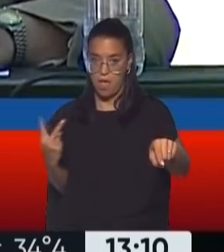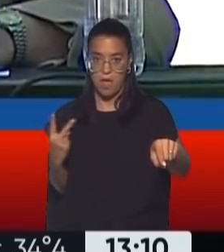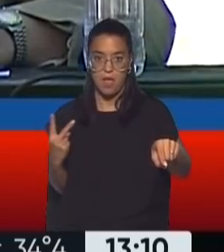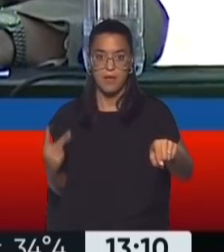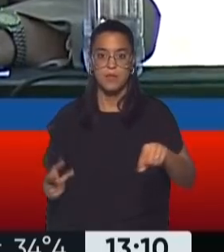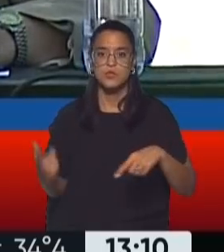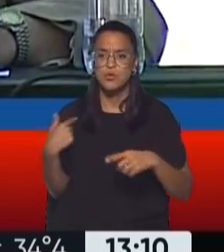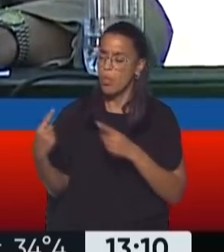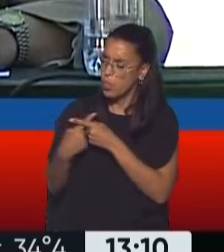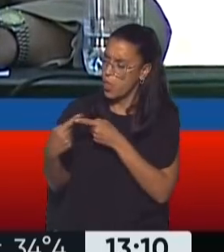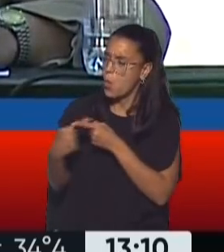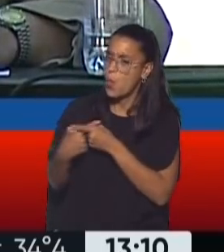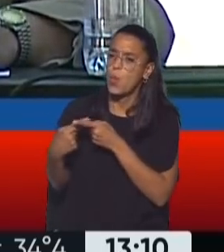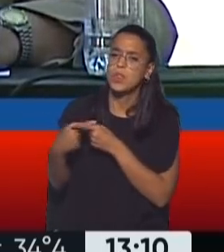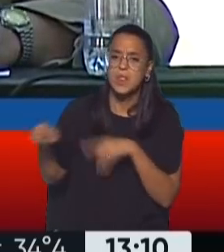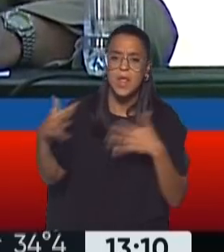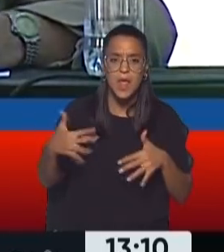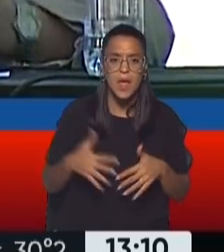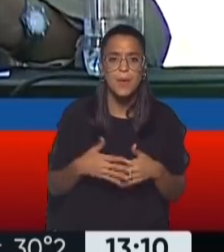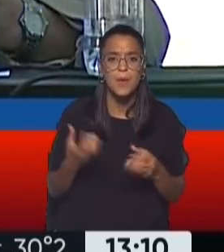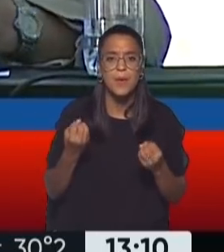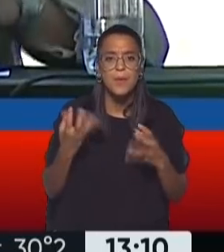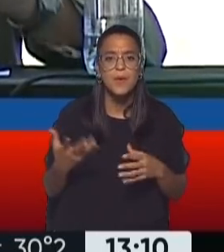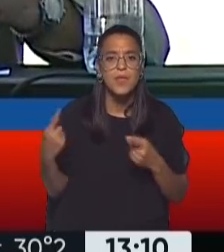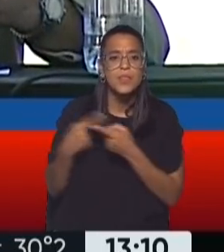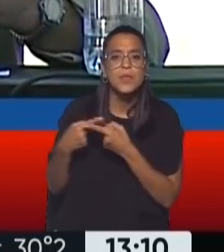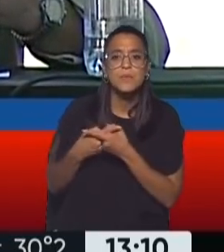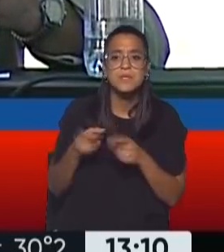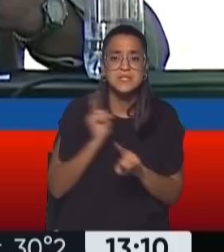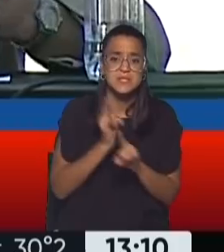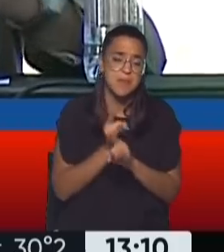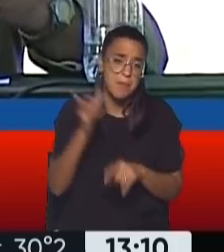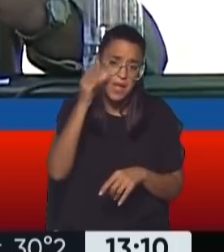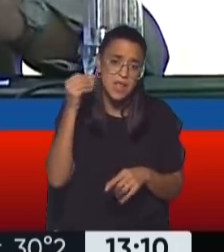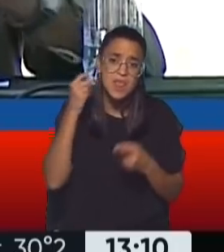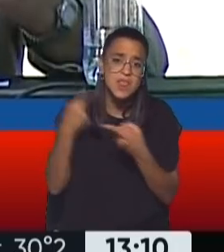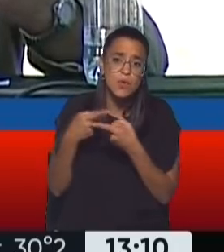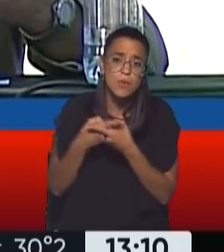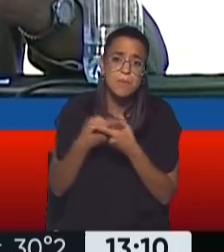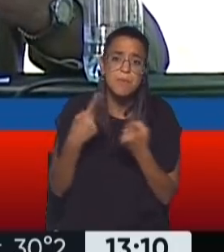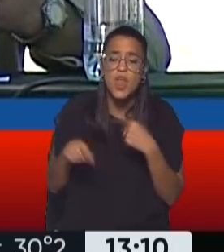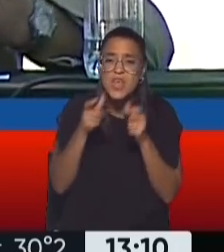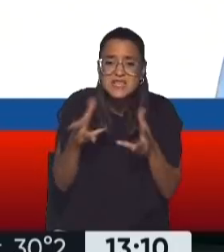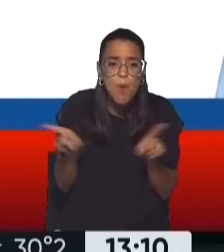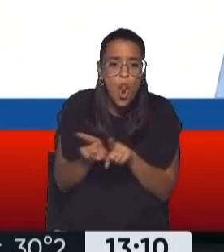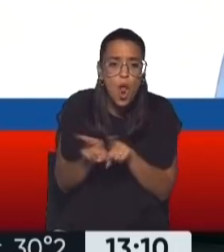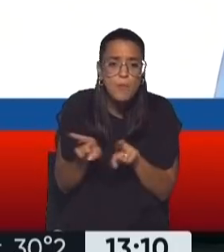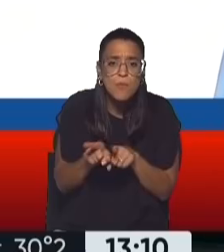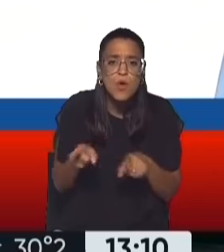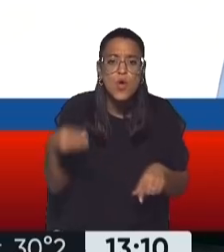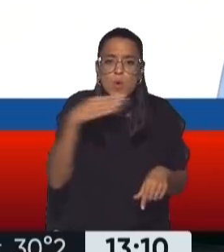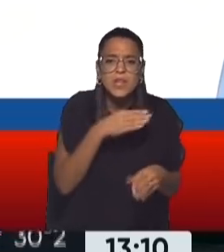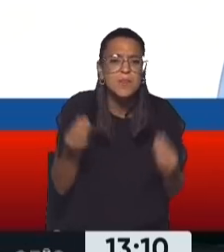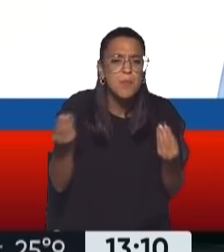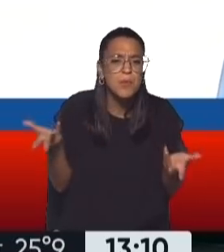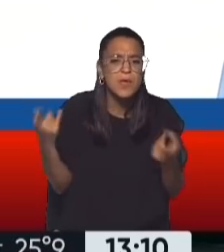Y era con quien más discutía, porque no discutíamos como siempre nos pasa con Cristina. Discutimos, pero decimos lo mismo. No entendemos muy bien